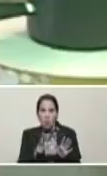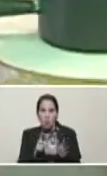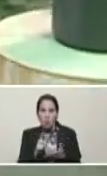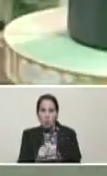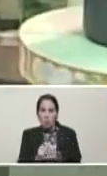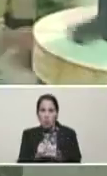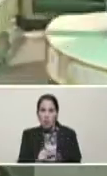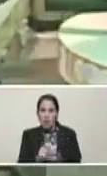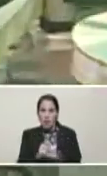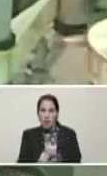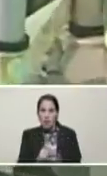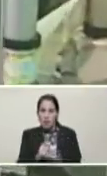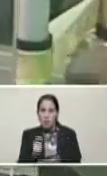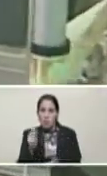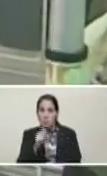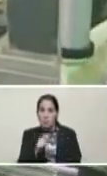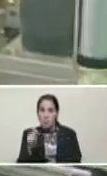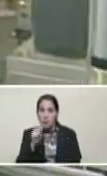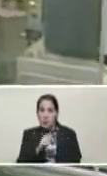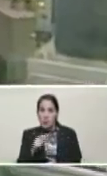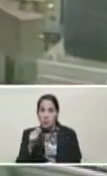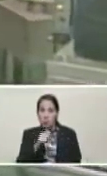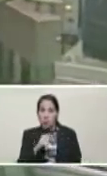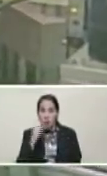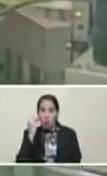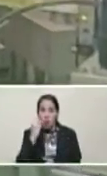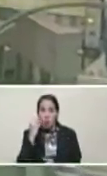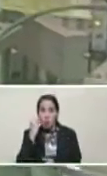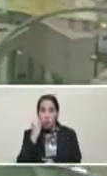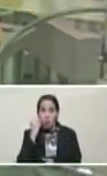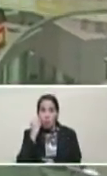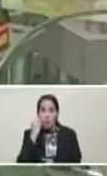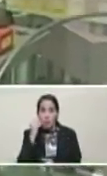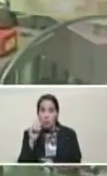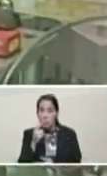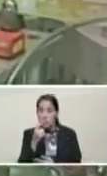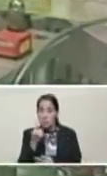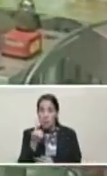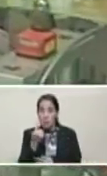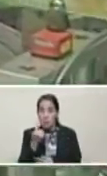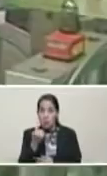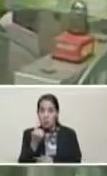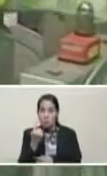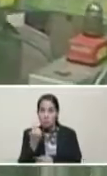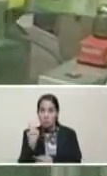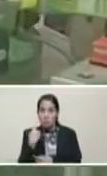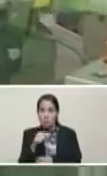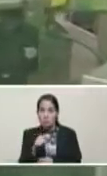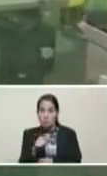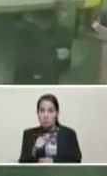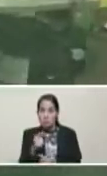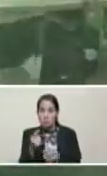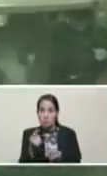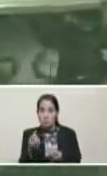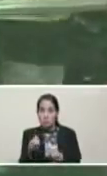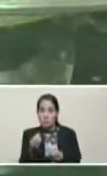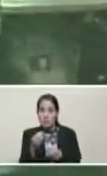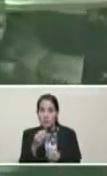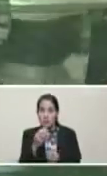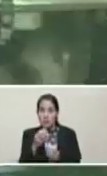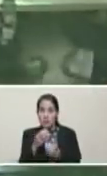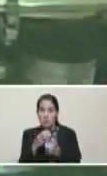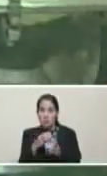pasta de tomate que es la materia prima para la salsa de tomate asimismo esta planta tiene una capacidad y están